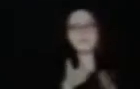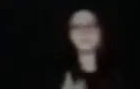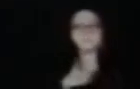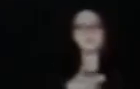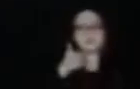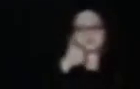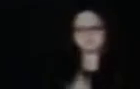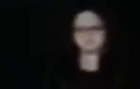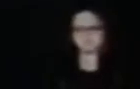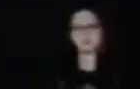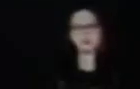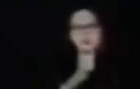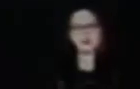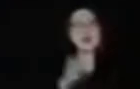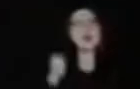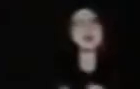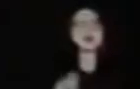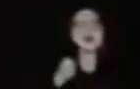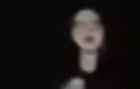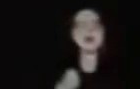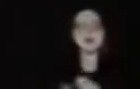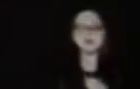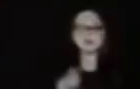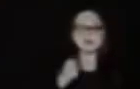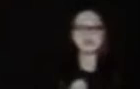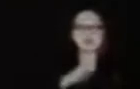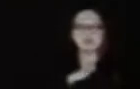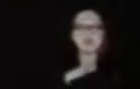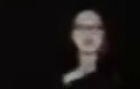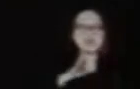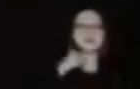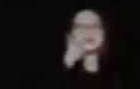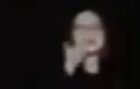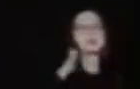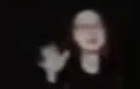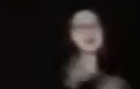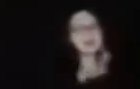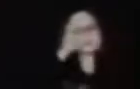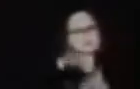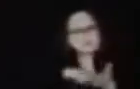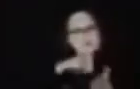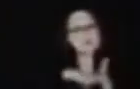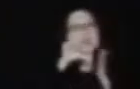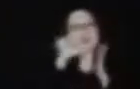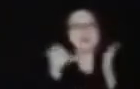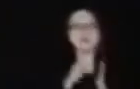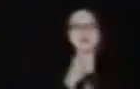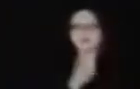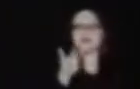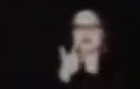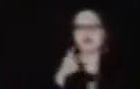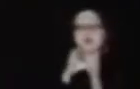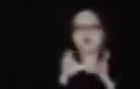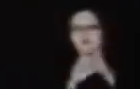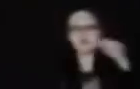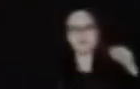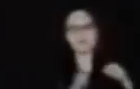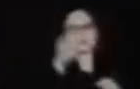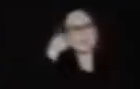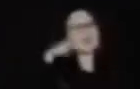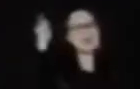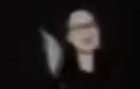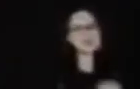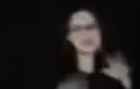promovido desde hace años la reforma al artículo 108 de la Constitución para